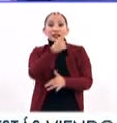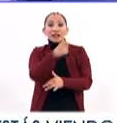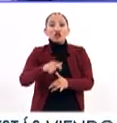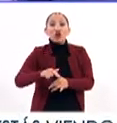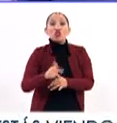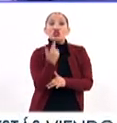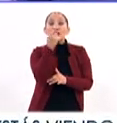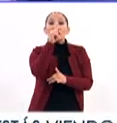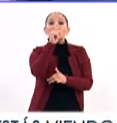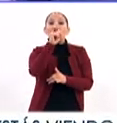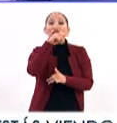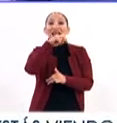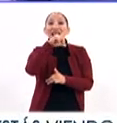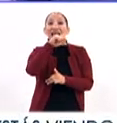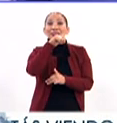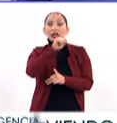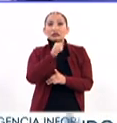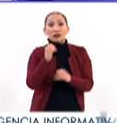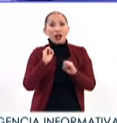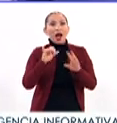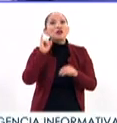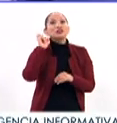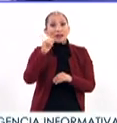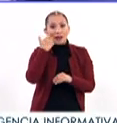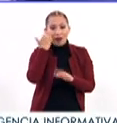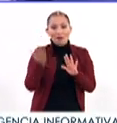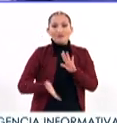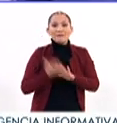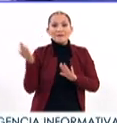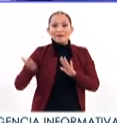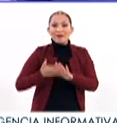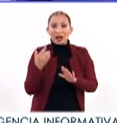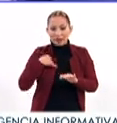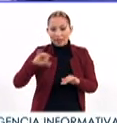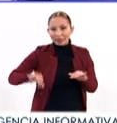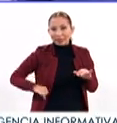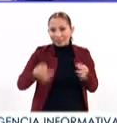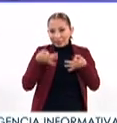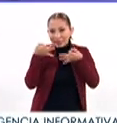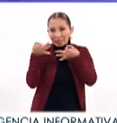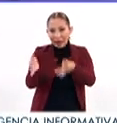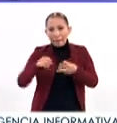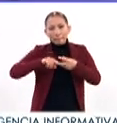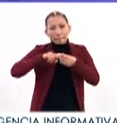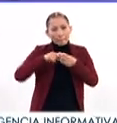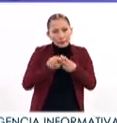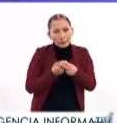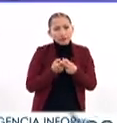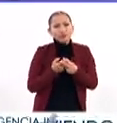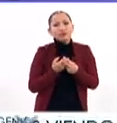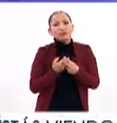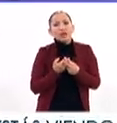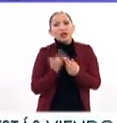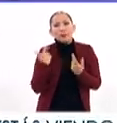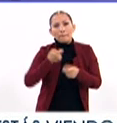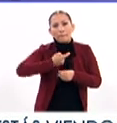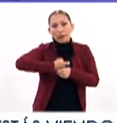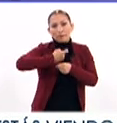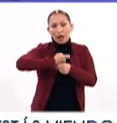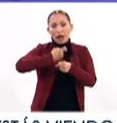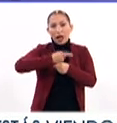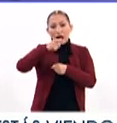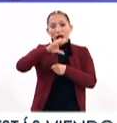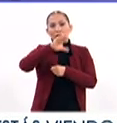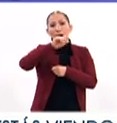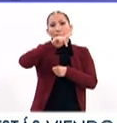112 toneladas. Wow. Y dije, por supuesto que quiero hacerla, ¿no? Y me interesé y empezamos con la primera que se hizo,